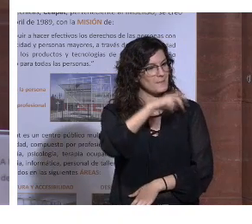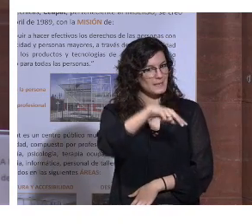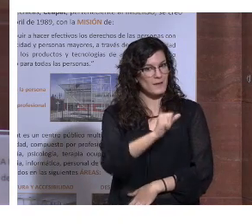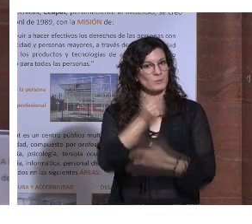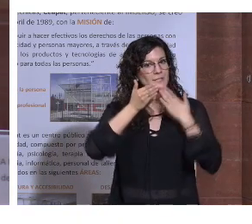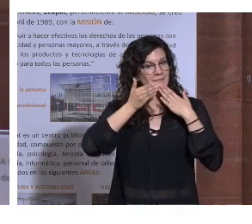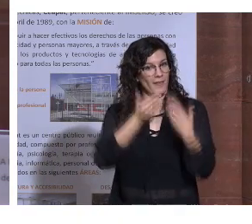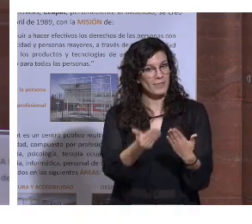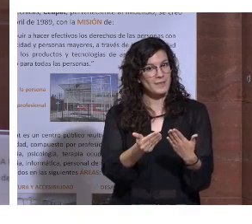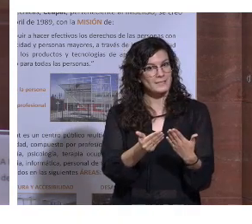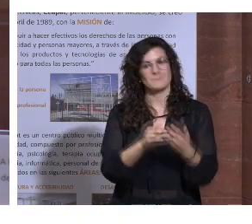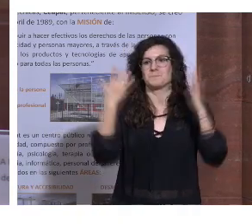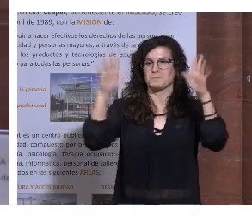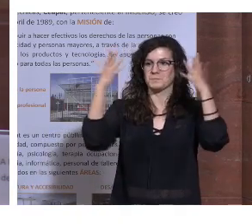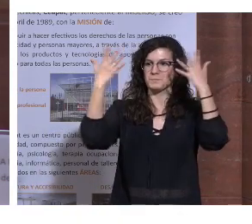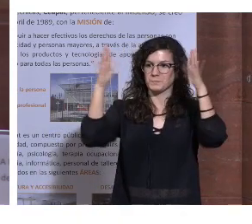gracias.